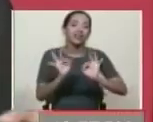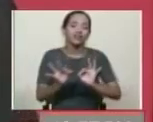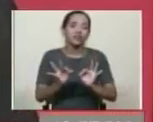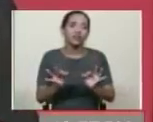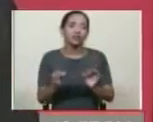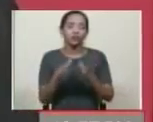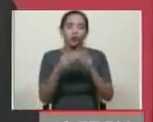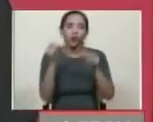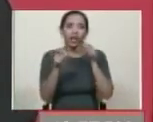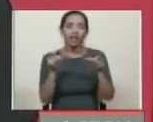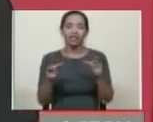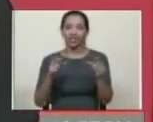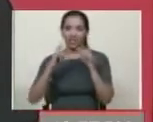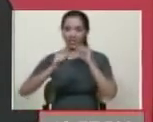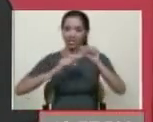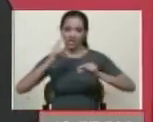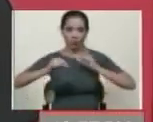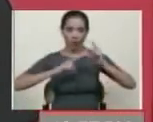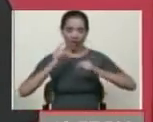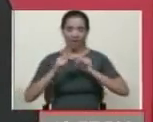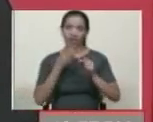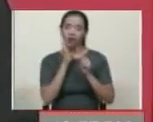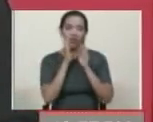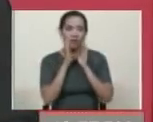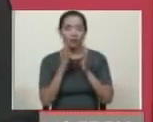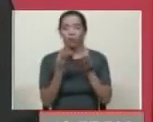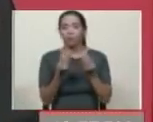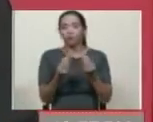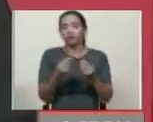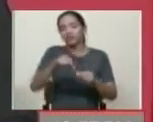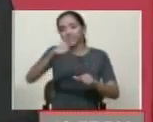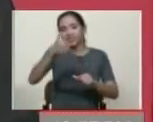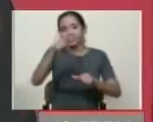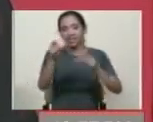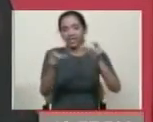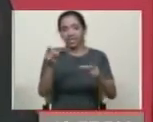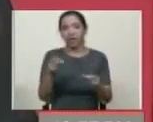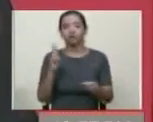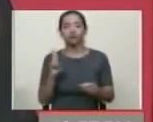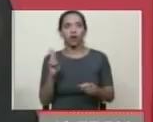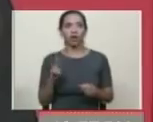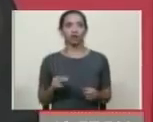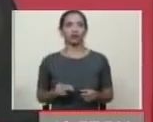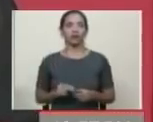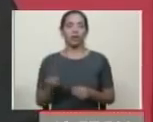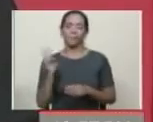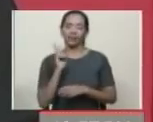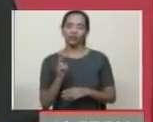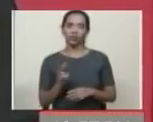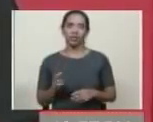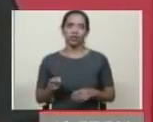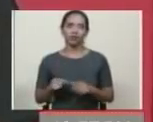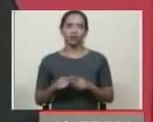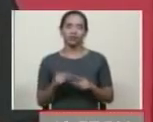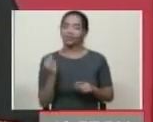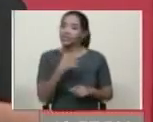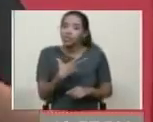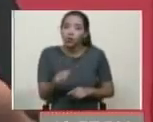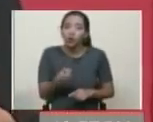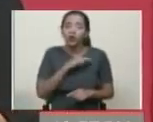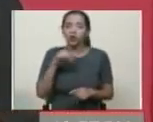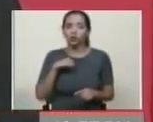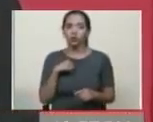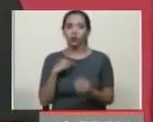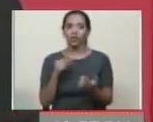que está enfocada en el Twitter o en el Facebook, que es la mayor cantidad de personas que tienen, ¿cómo se llama?, de usuarios en Venezuela. Sino que nosotros acá,